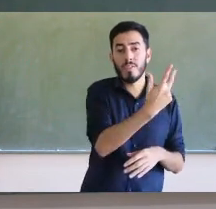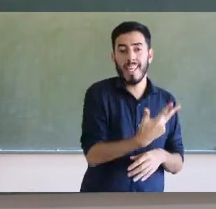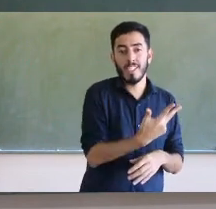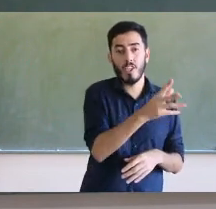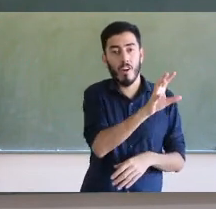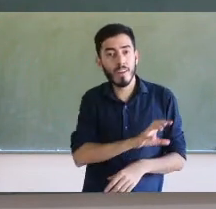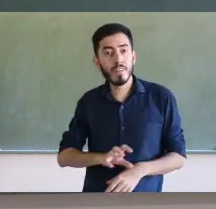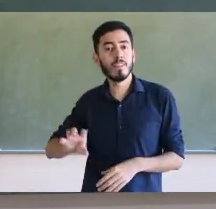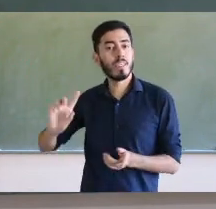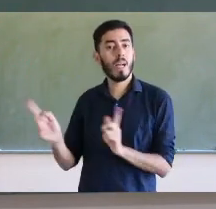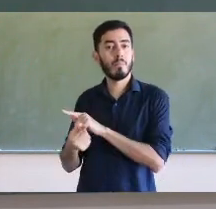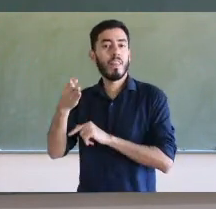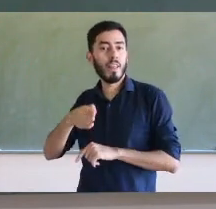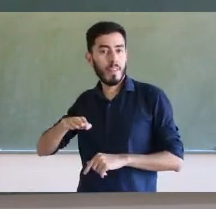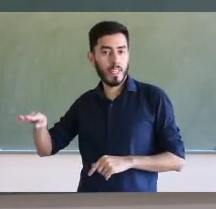dividiendo.